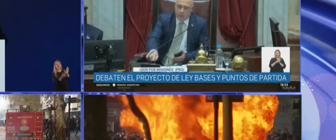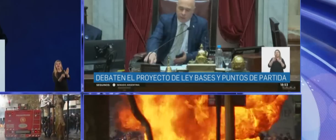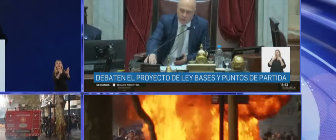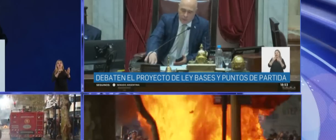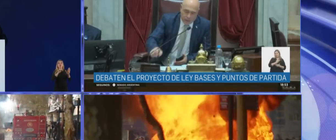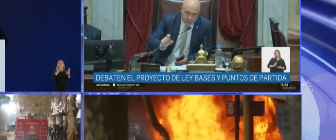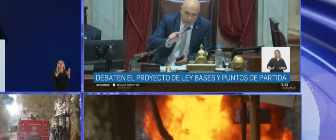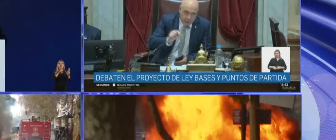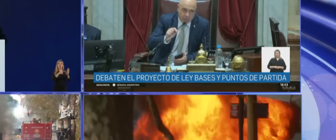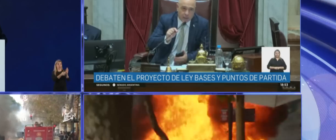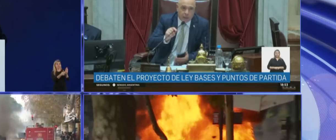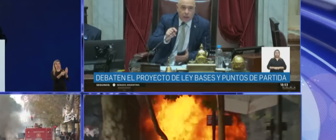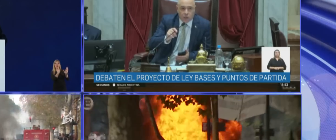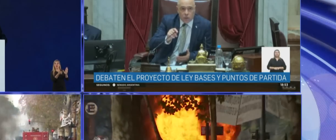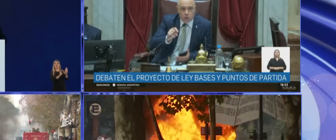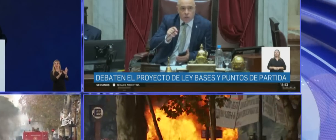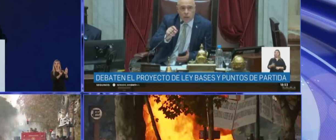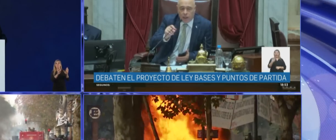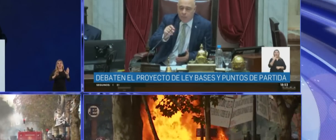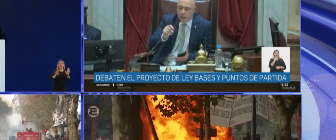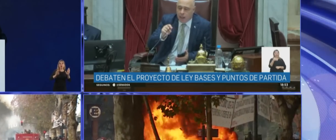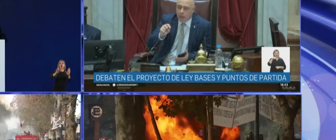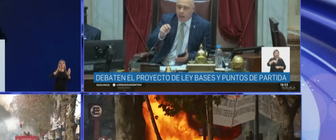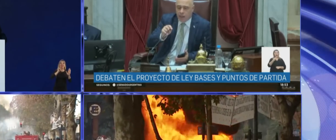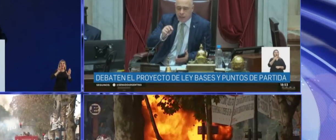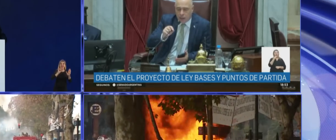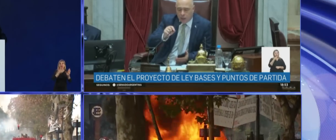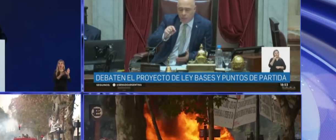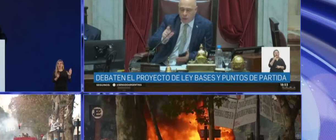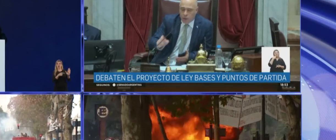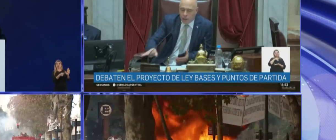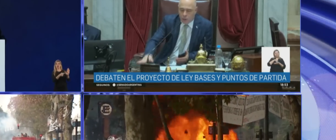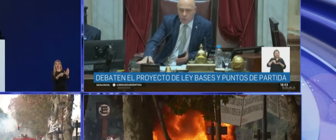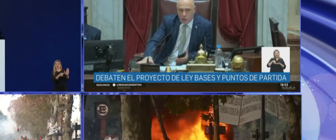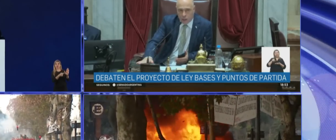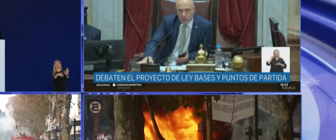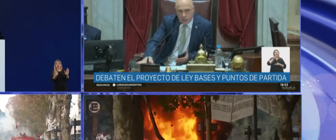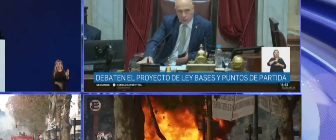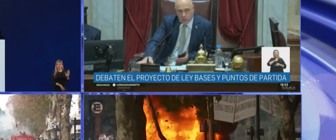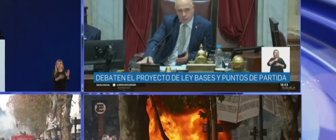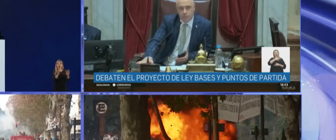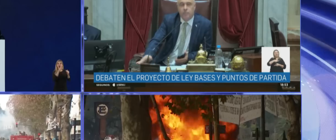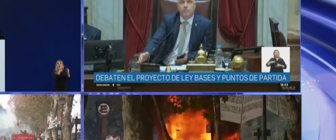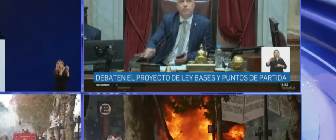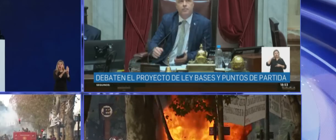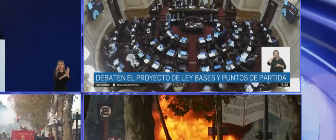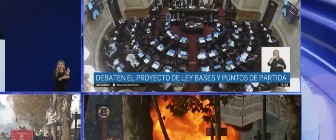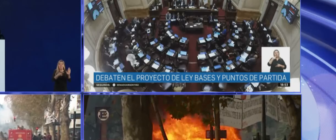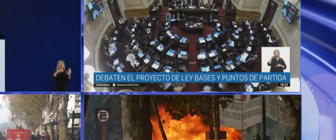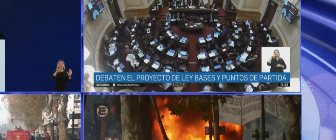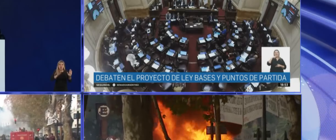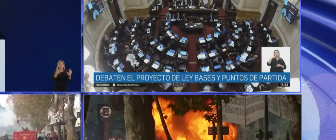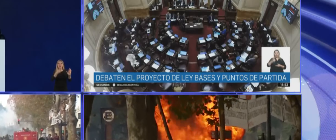put y no los pasivos contingentes que están abiertos. Para que tengan un orden de magnitudes, esos